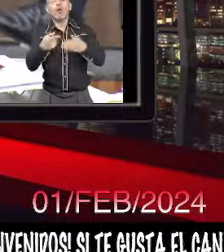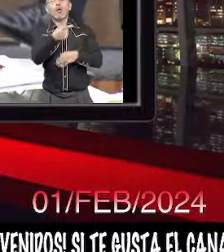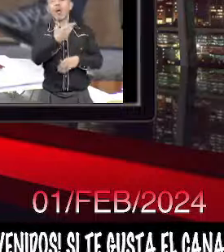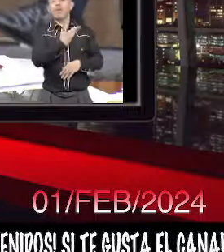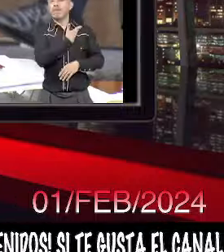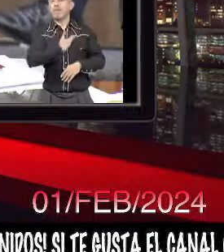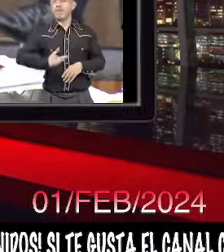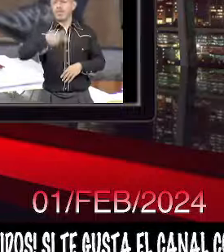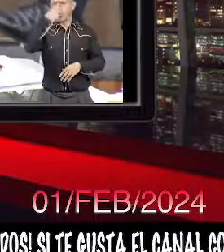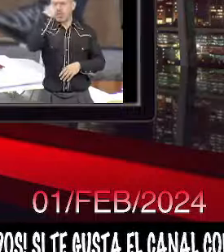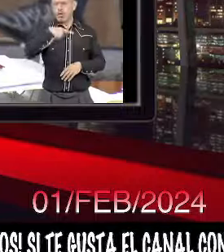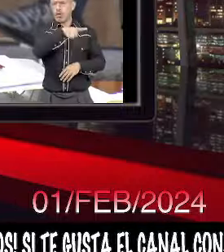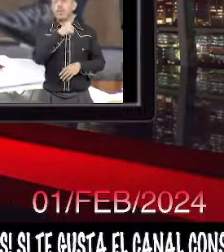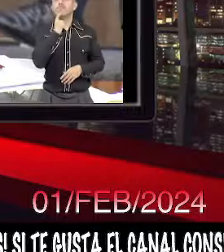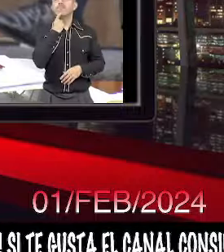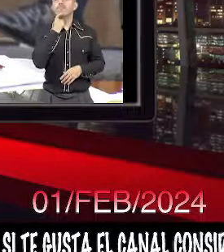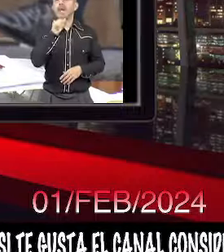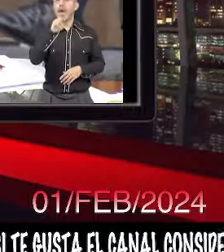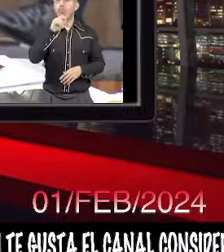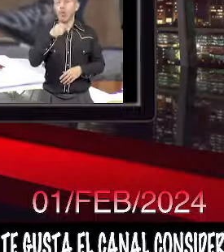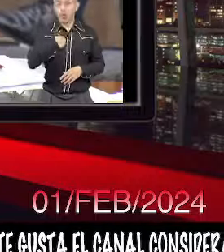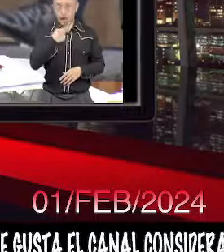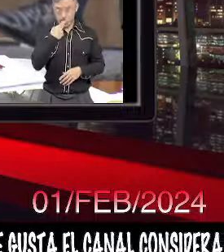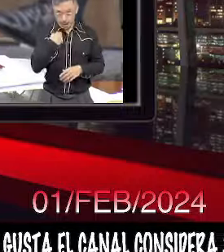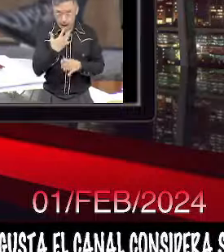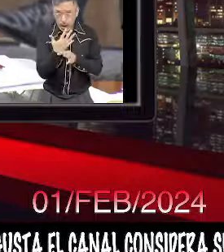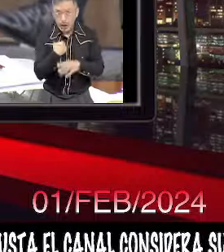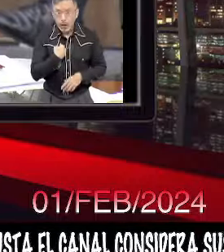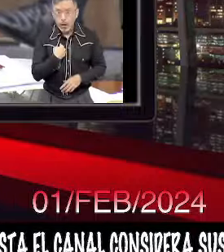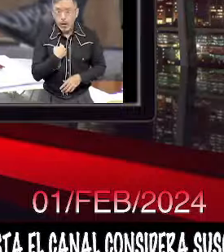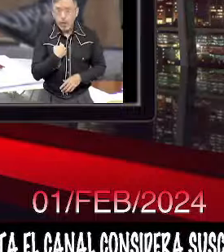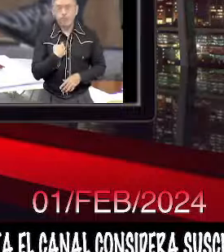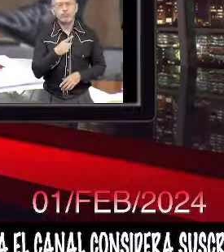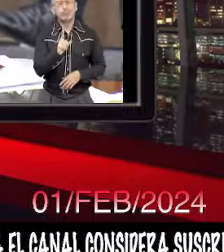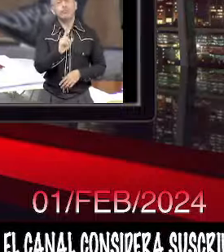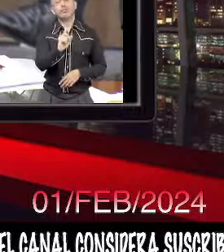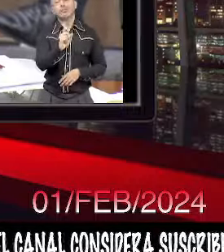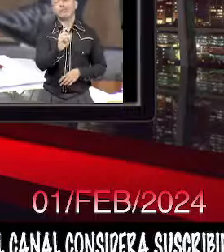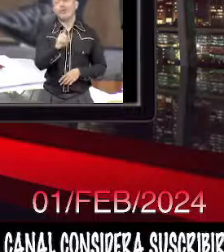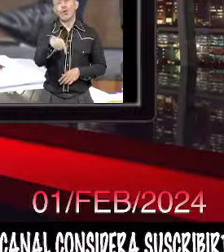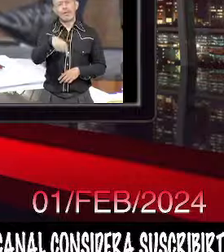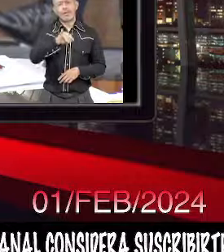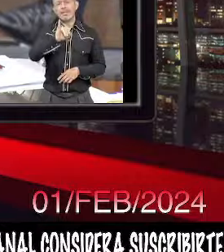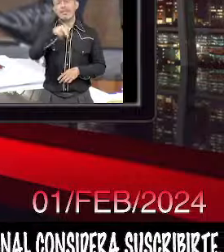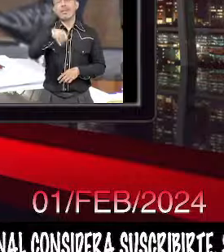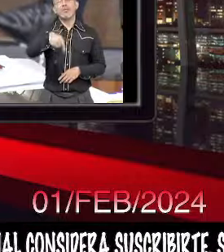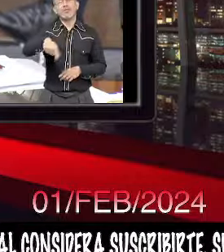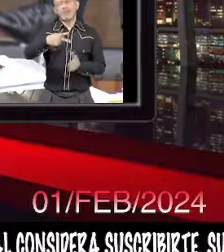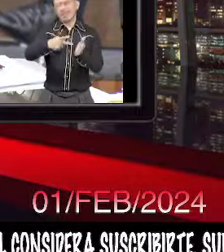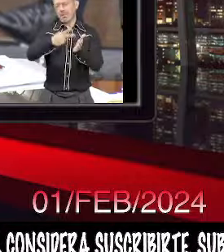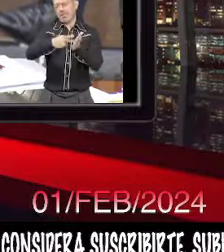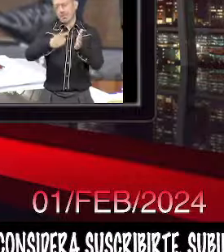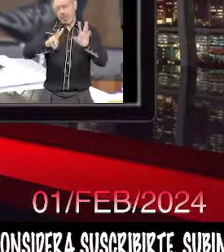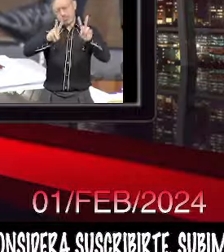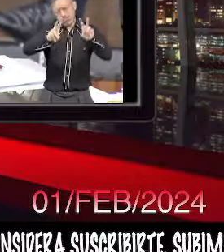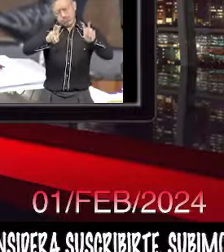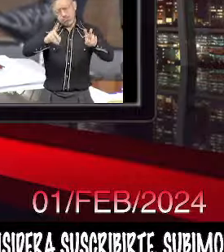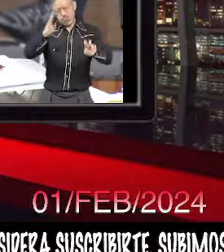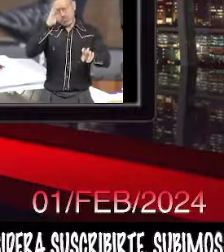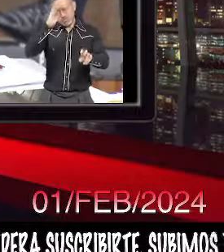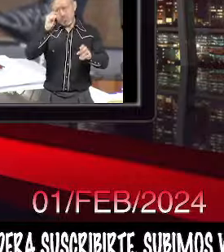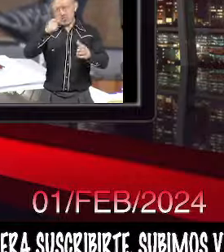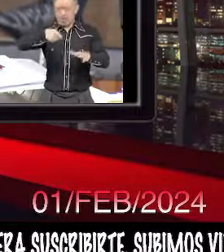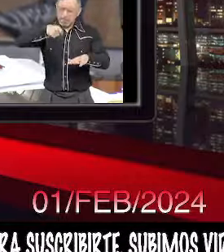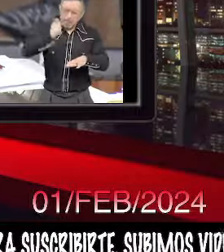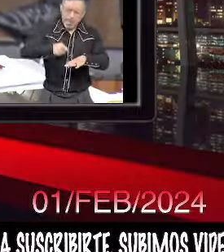Manuel López Obrador, y no lo digo yo, lo dicen decenas de resoluciones de este órgano y decenas de